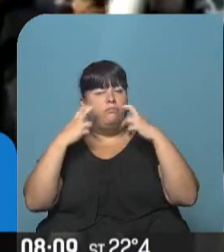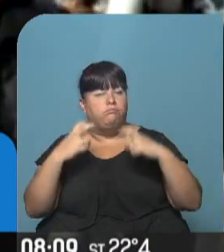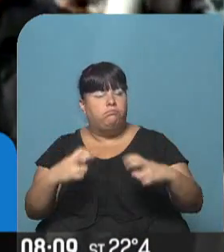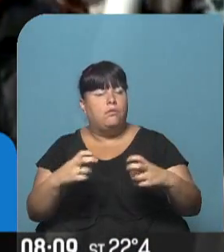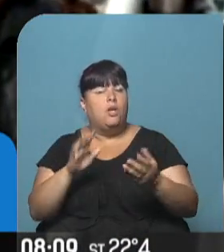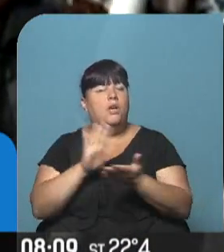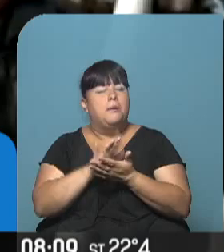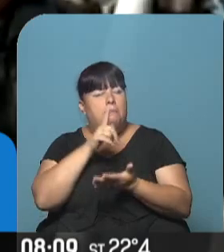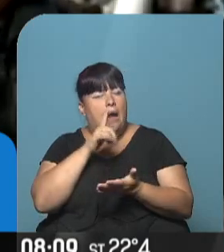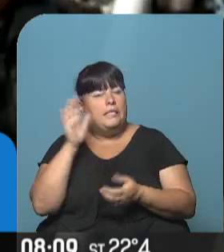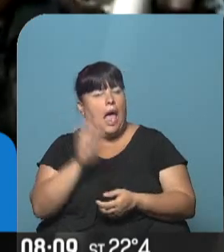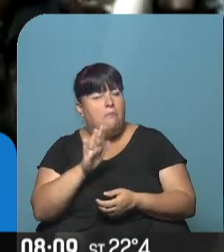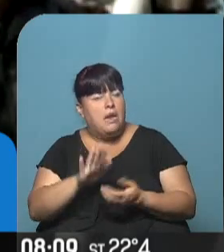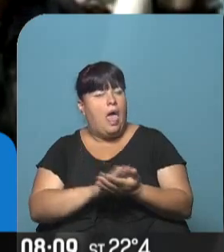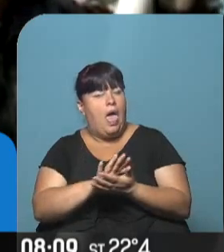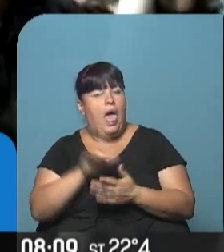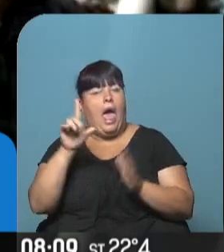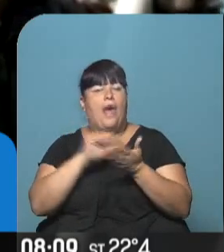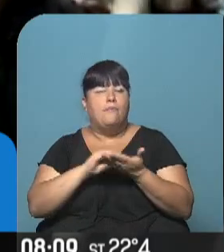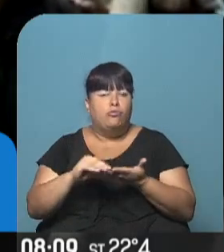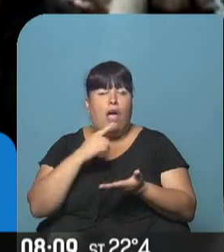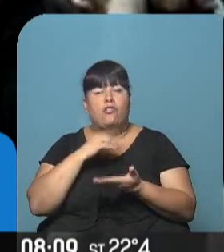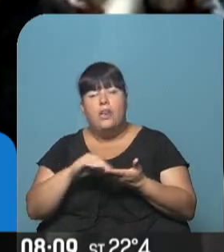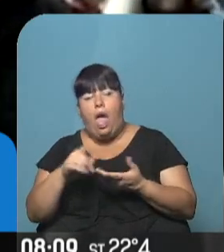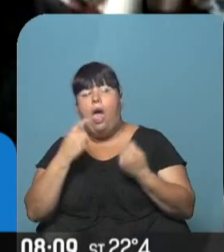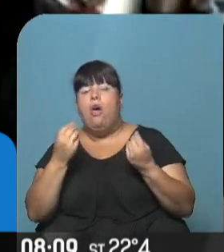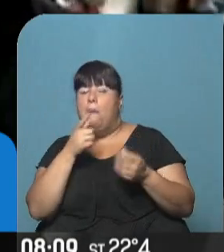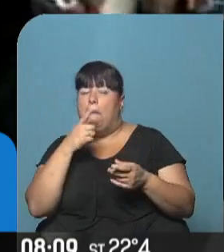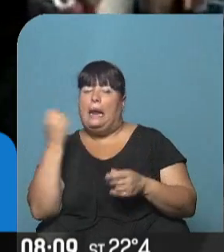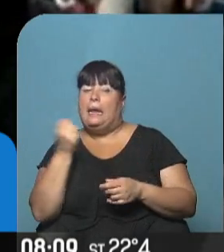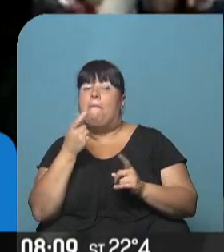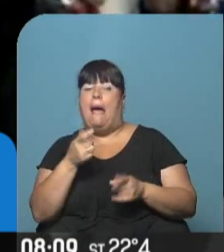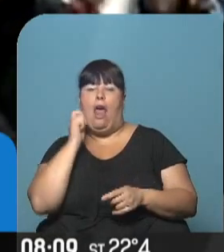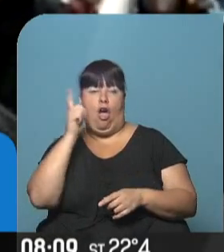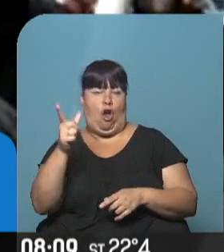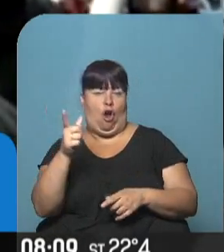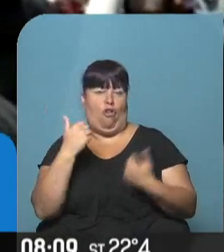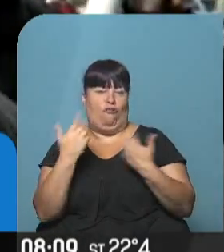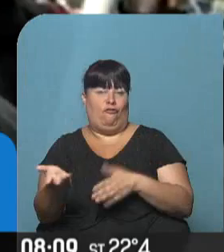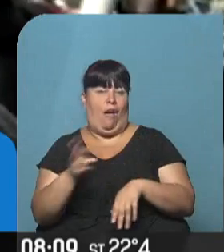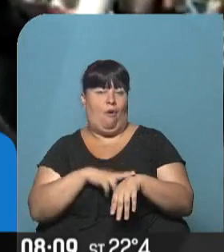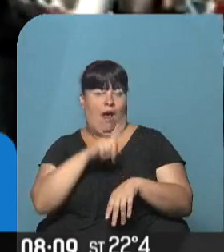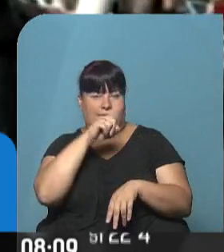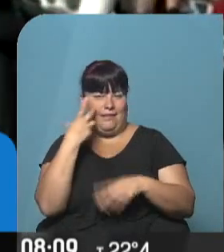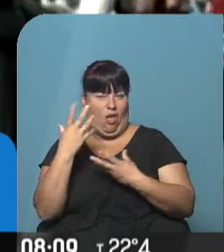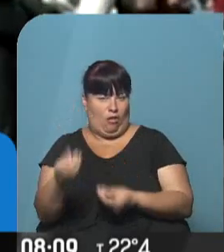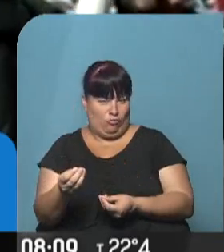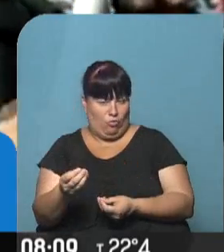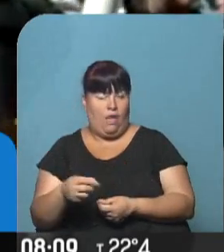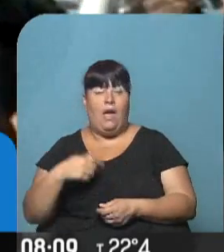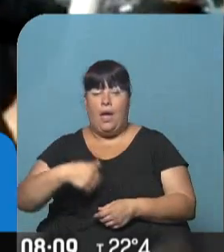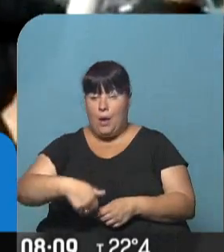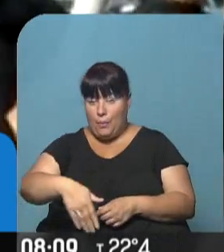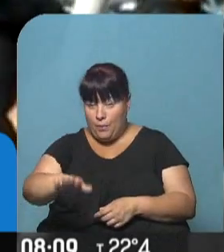investigaba presunta extorsión a legisladores con el supuesto propósito de obtener favores del Estado. En las